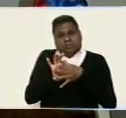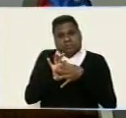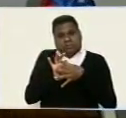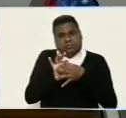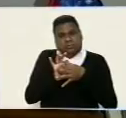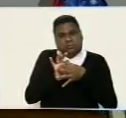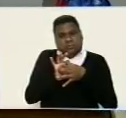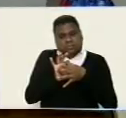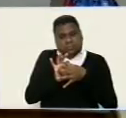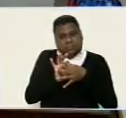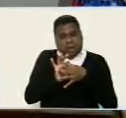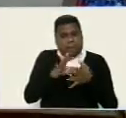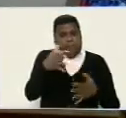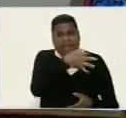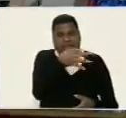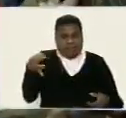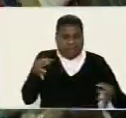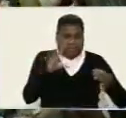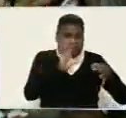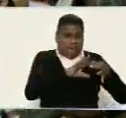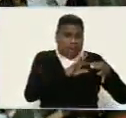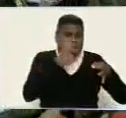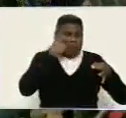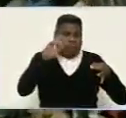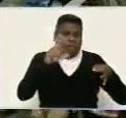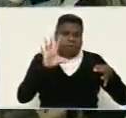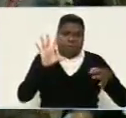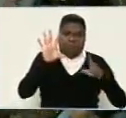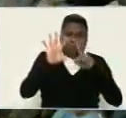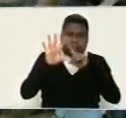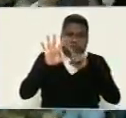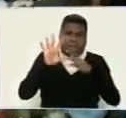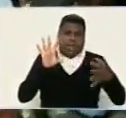receta perfecta. ¿Por qué en otros países?